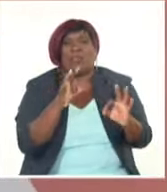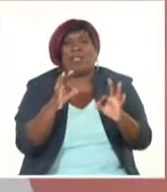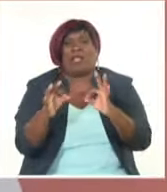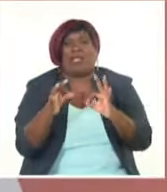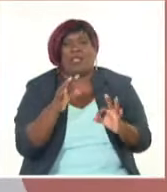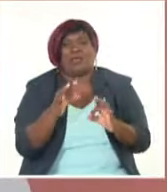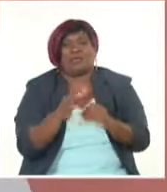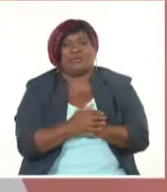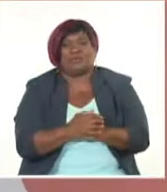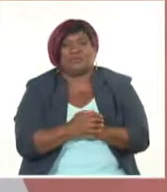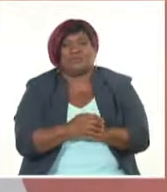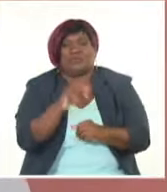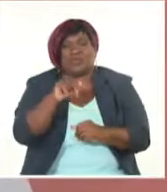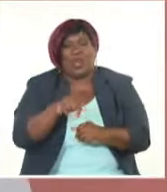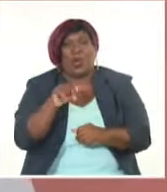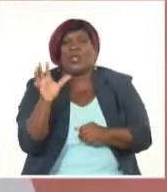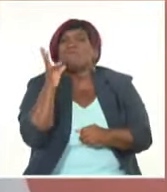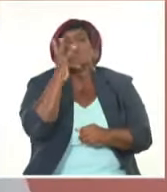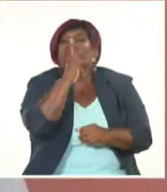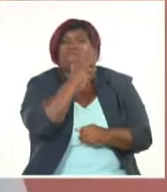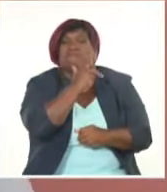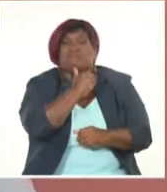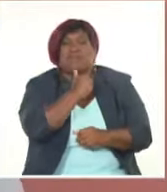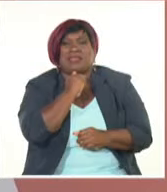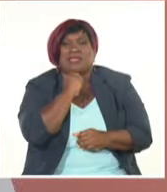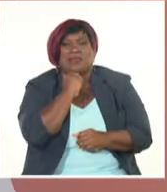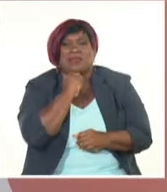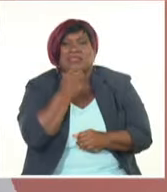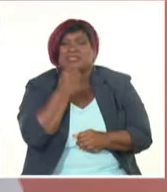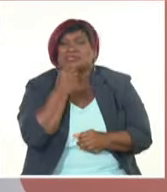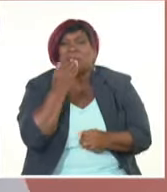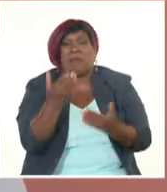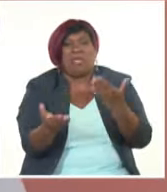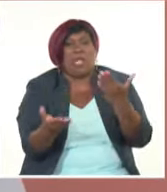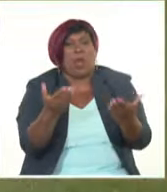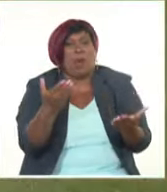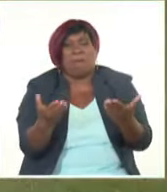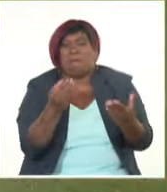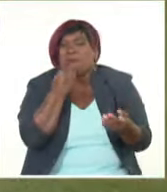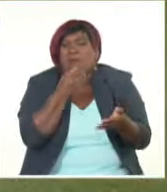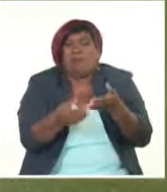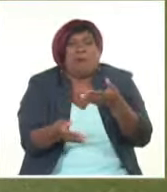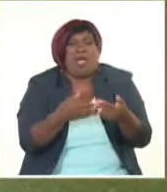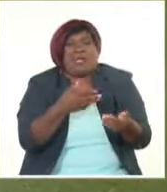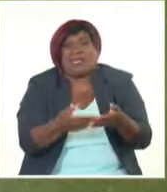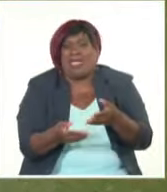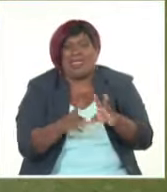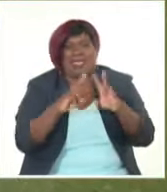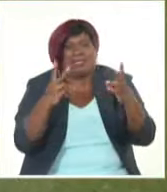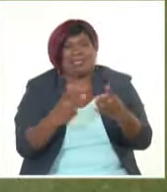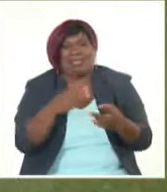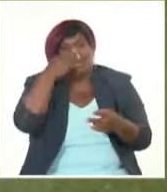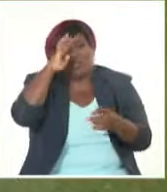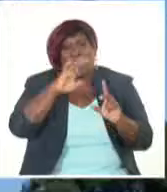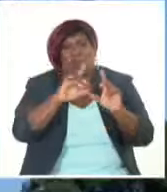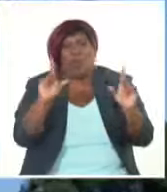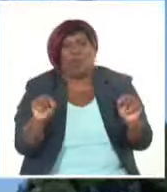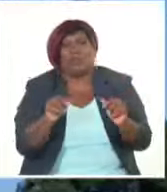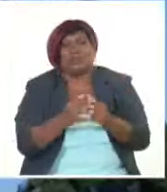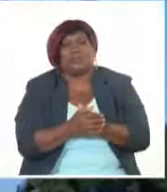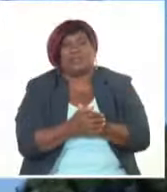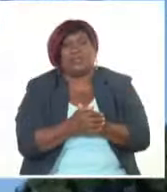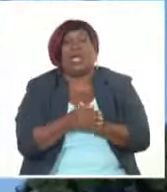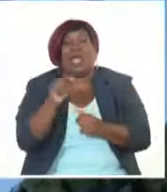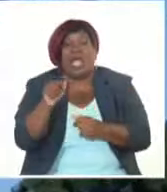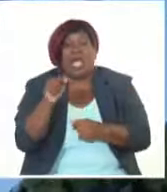que el estadio es una belleza. El estadio se puede comparar con cualquier estadio del país. Una tormenta local severa sacó de